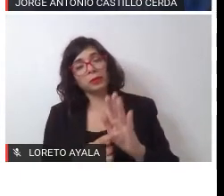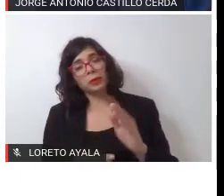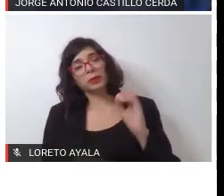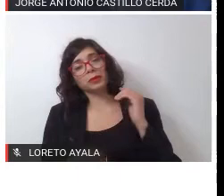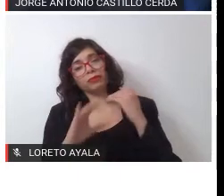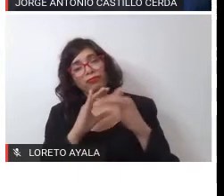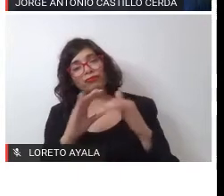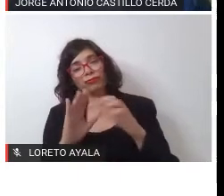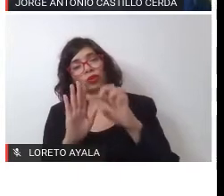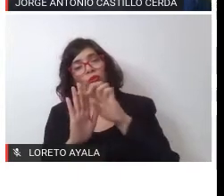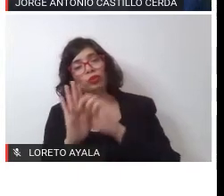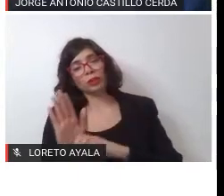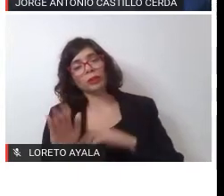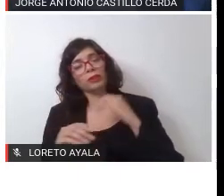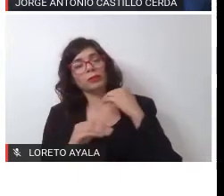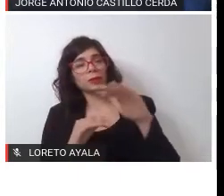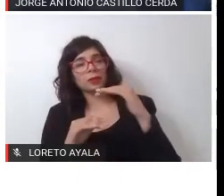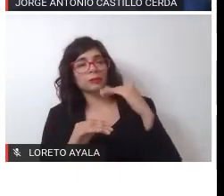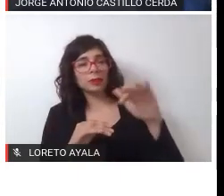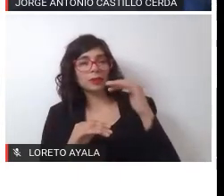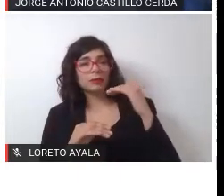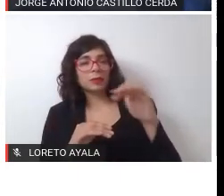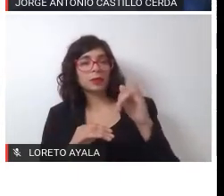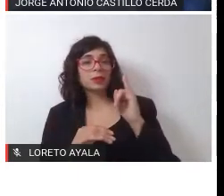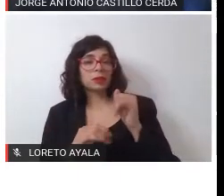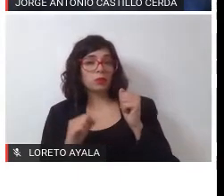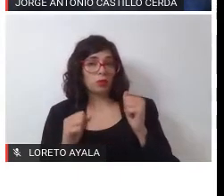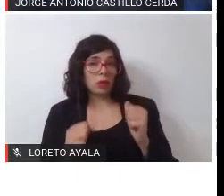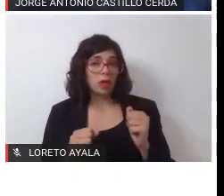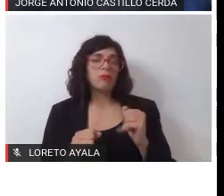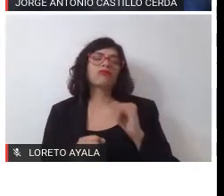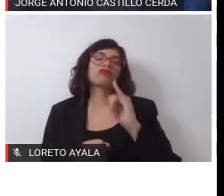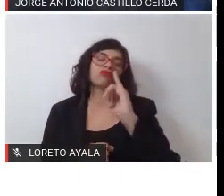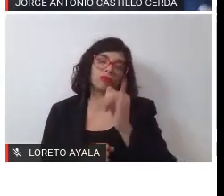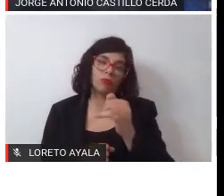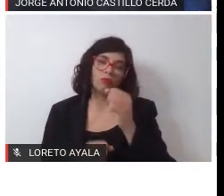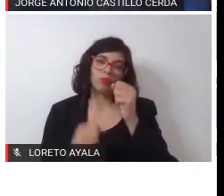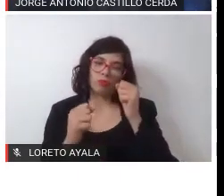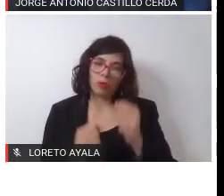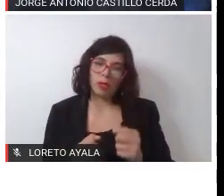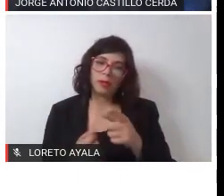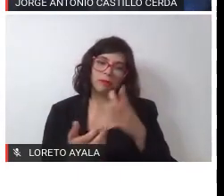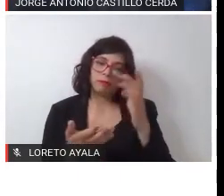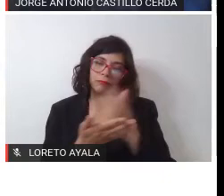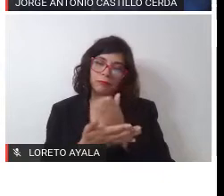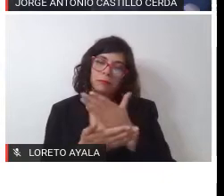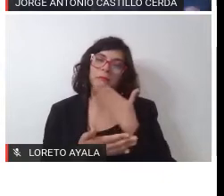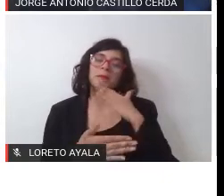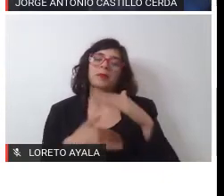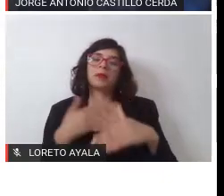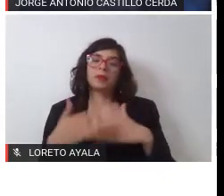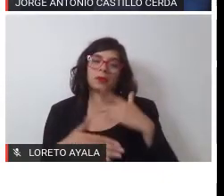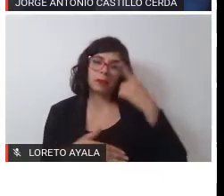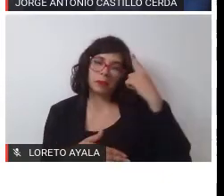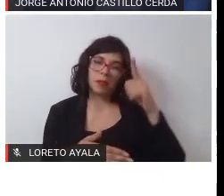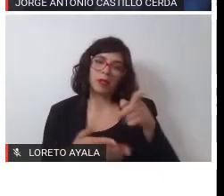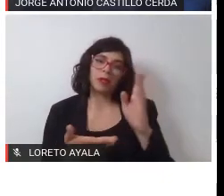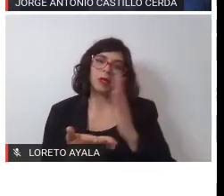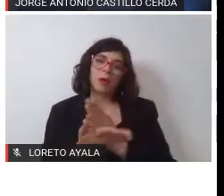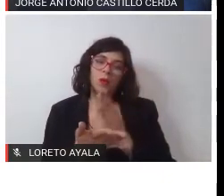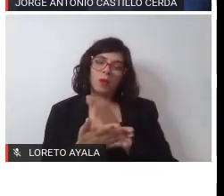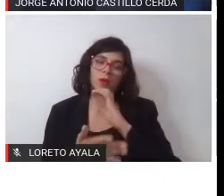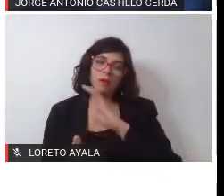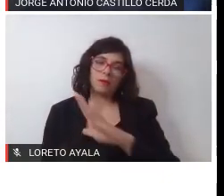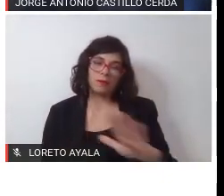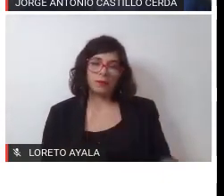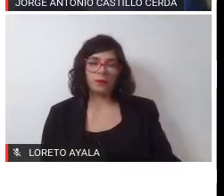quienes corresponda. Entonces, ¿sí se puede? Sí, se puede tener las mejores condiciones para nuestra escuela rural,